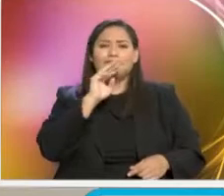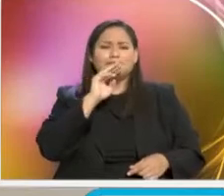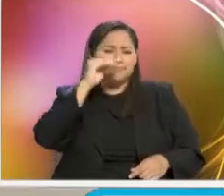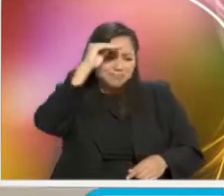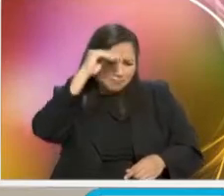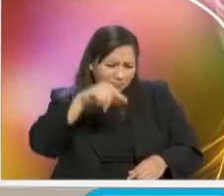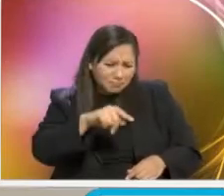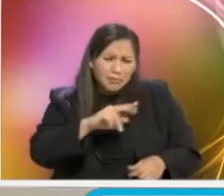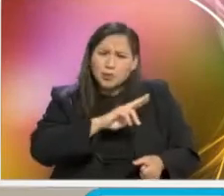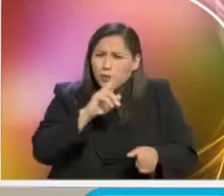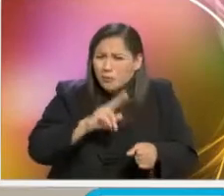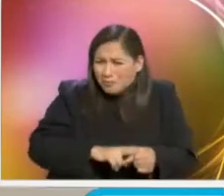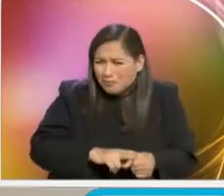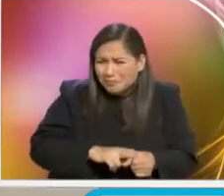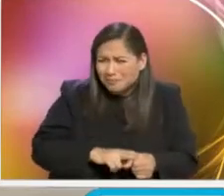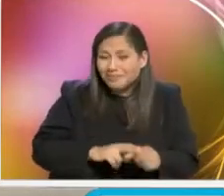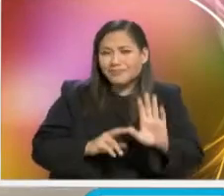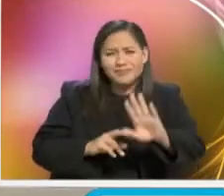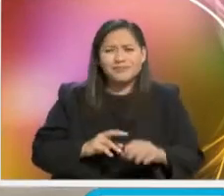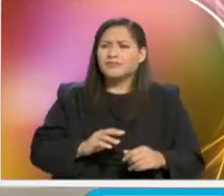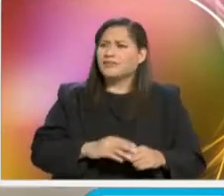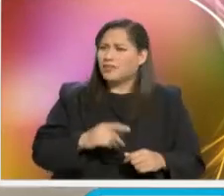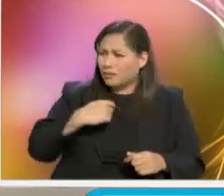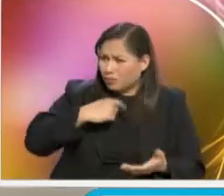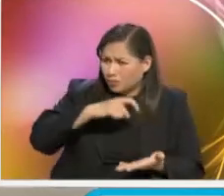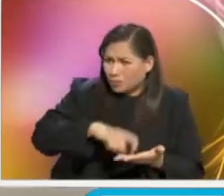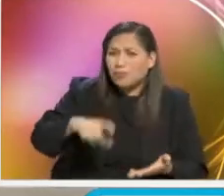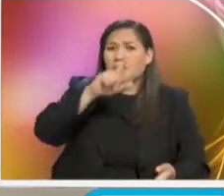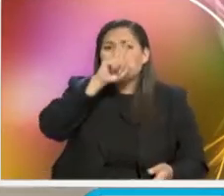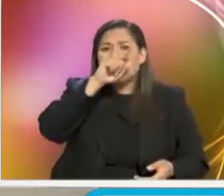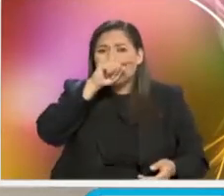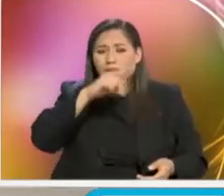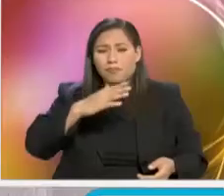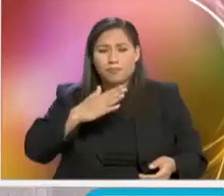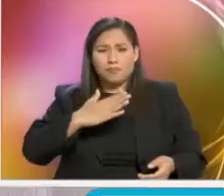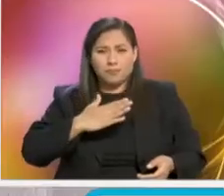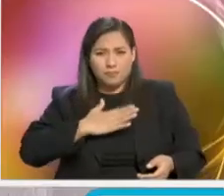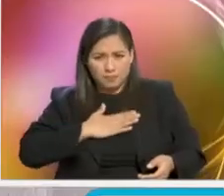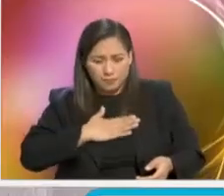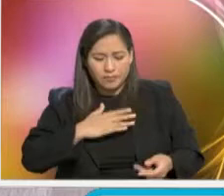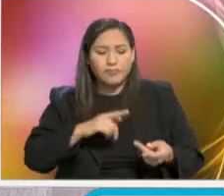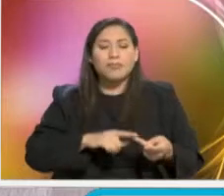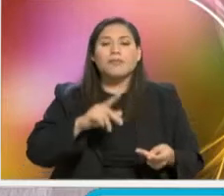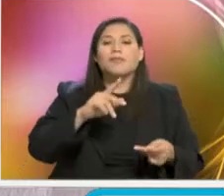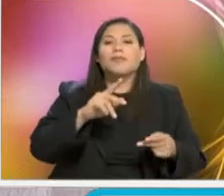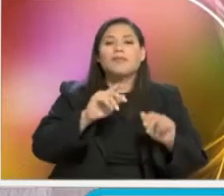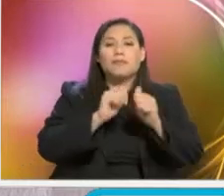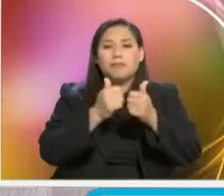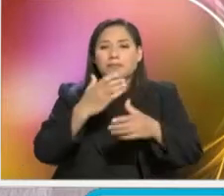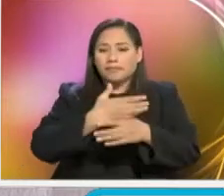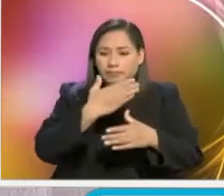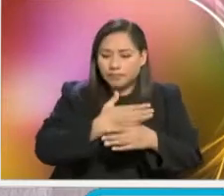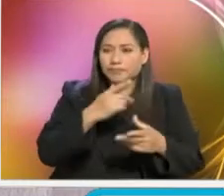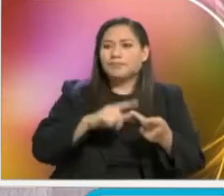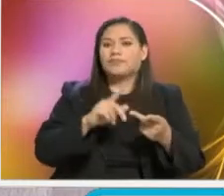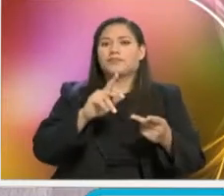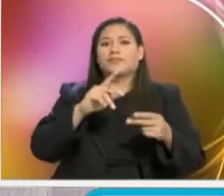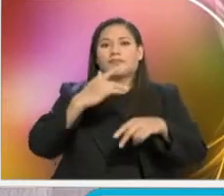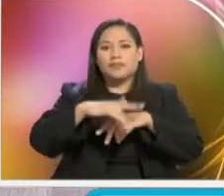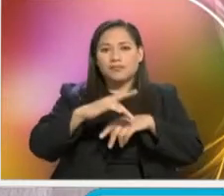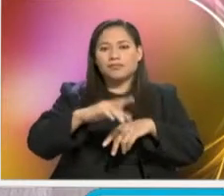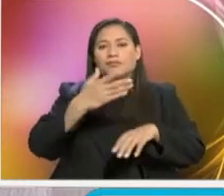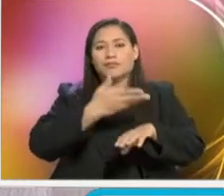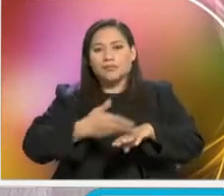como de forma aislada. Me dicen, es que yo compro pechuga de pavo, yo compro panela, yo compro pan integral, yo compro